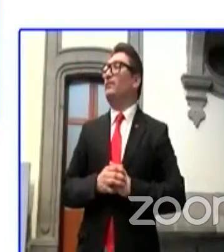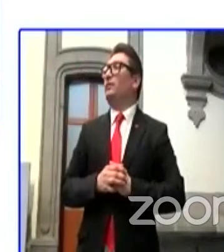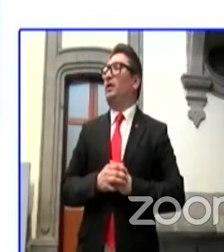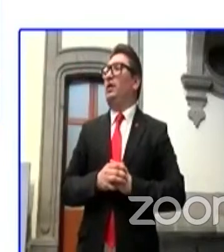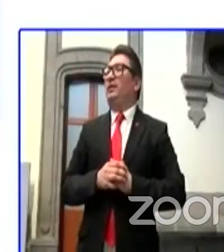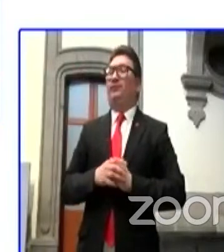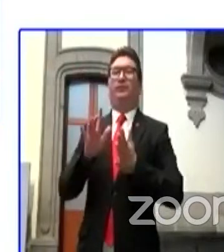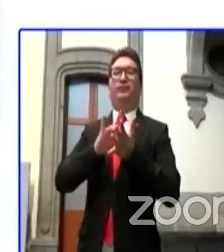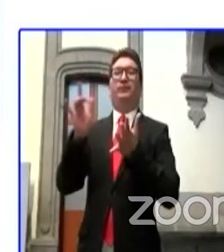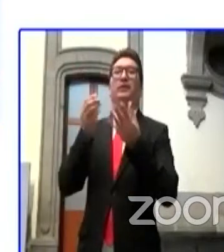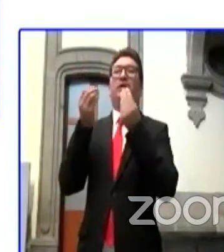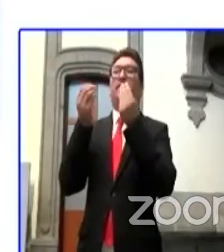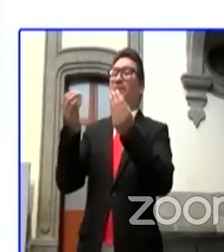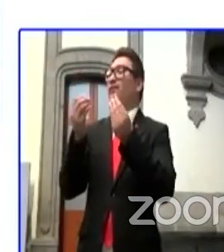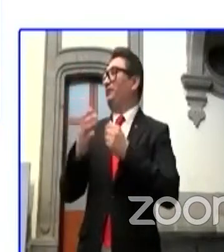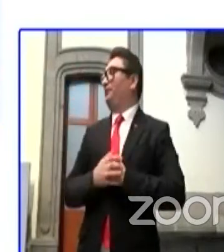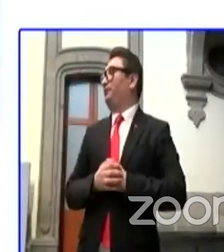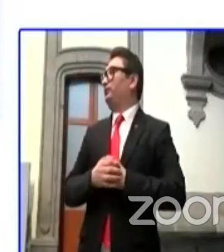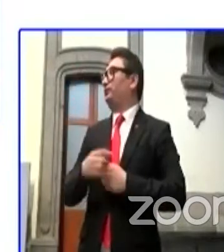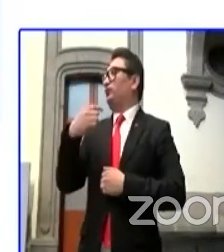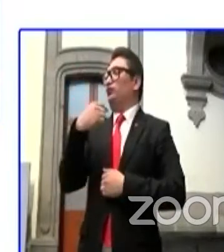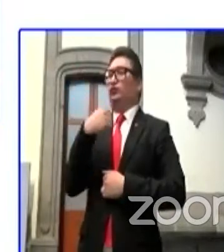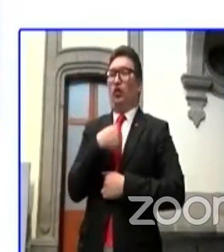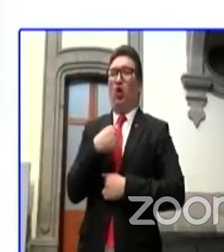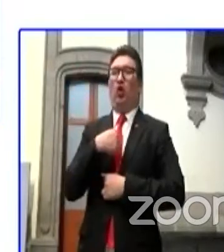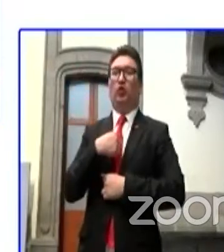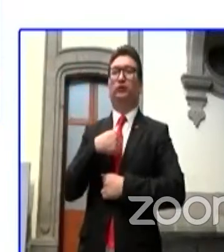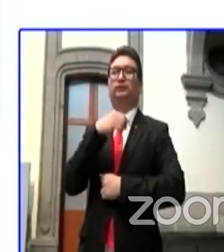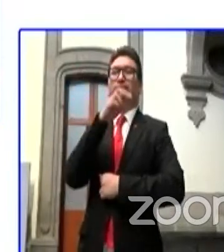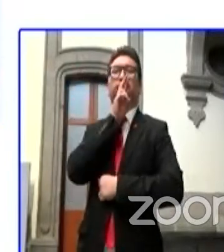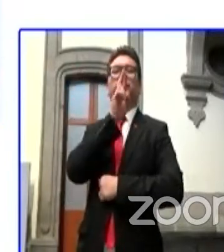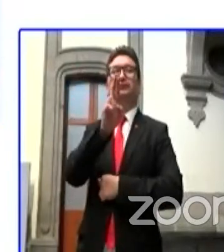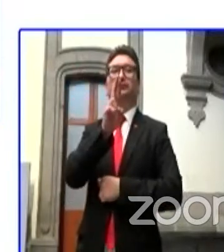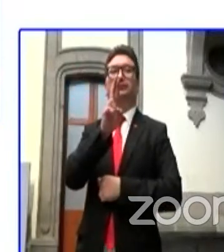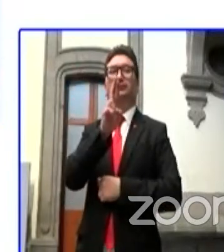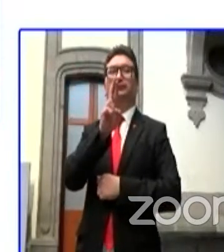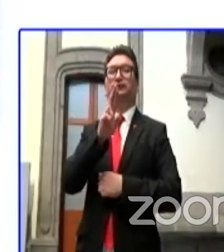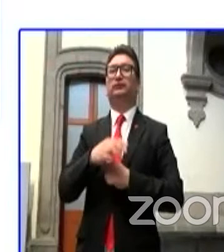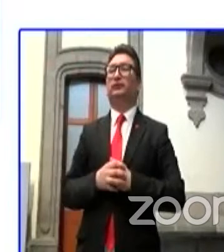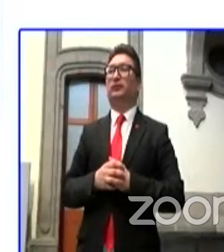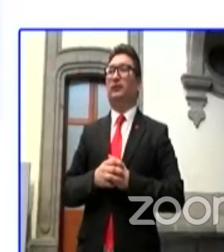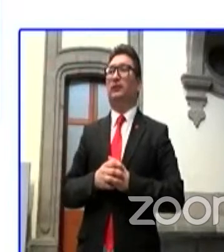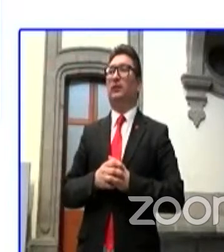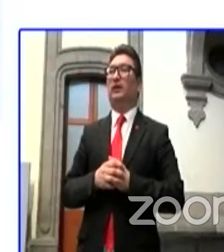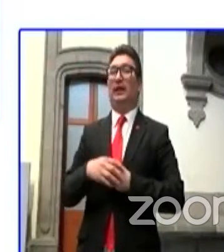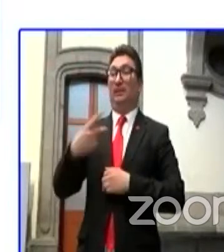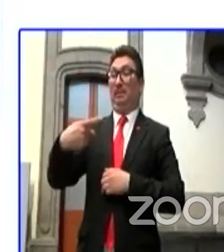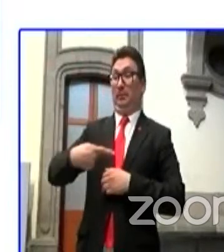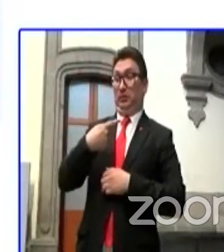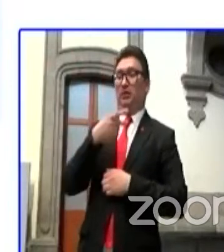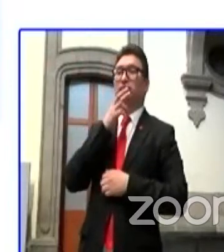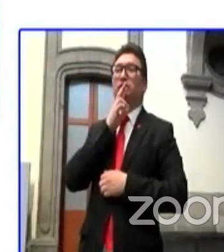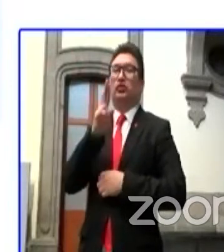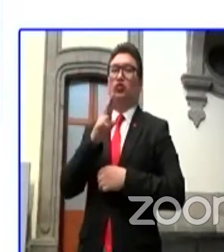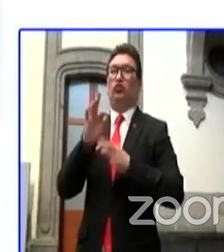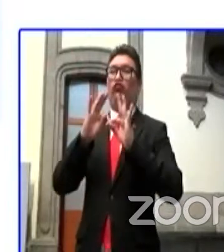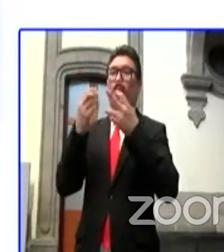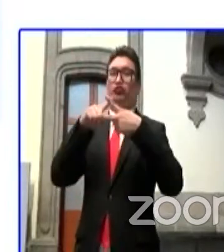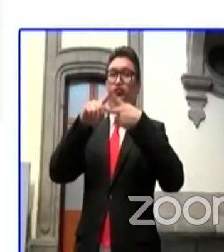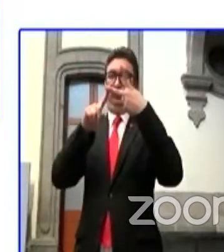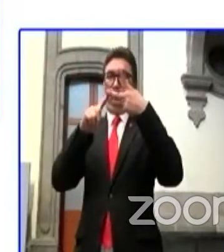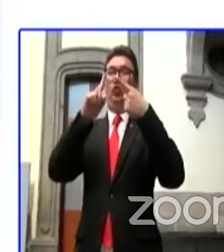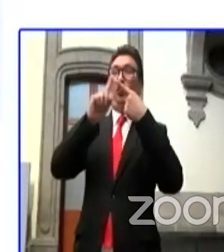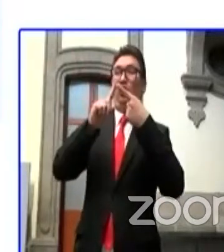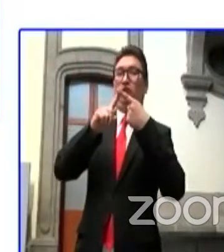Muchas gracias. Pues yo me permitiría responder esta cuestionante de dos formas. Una, como titular